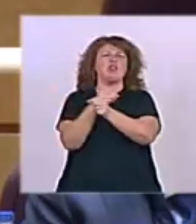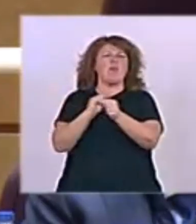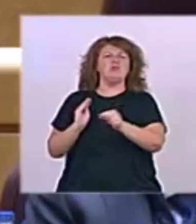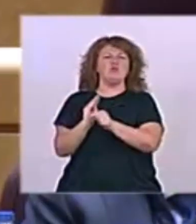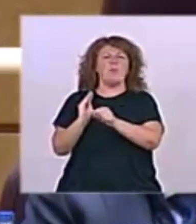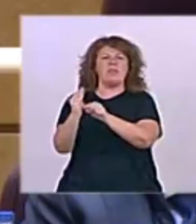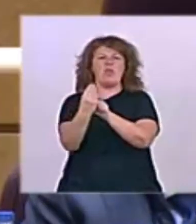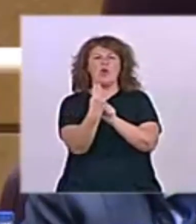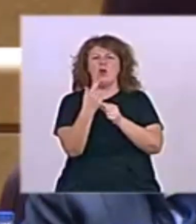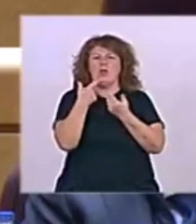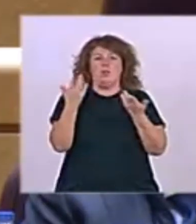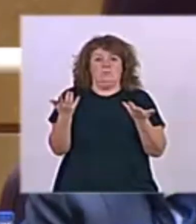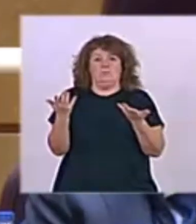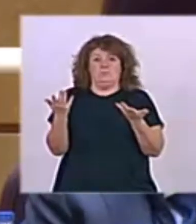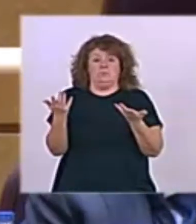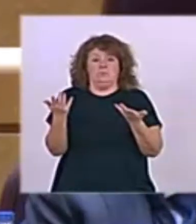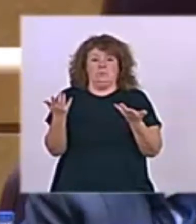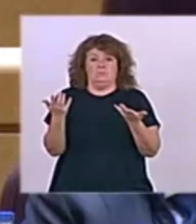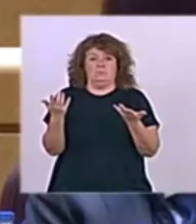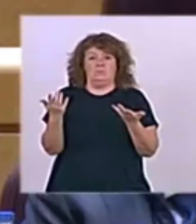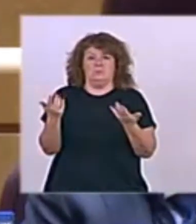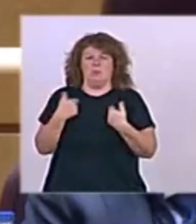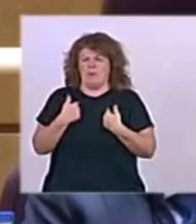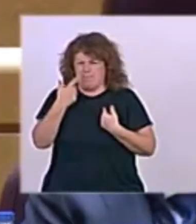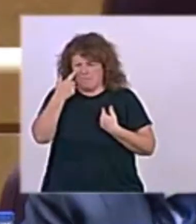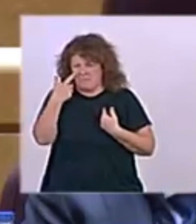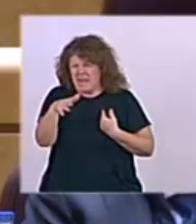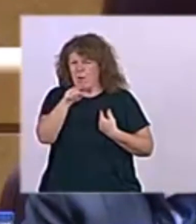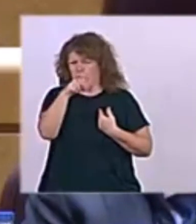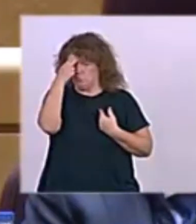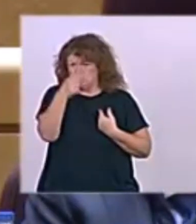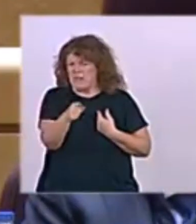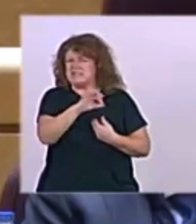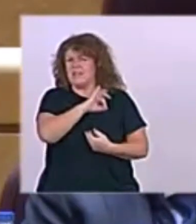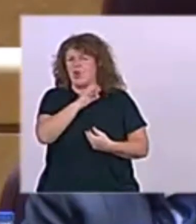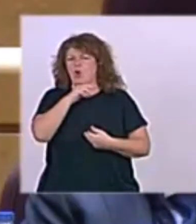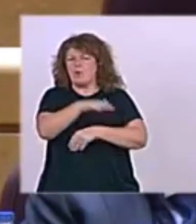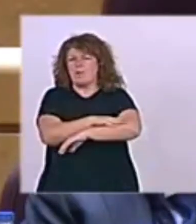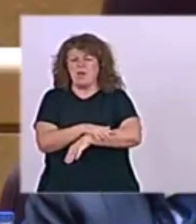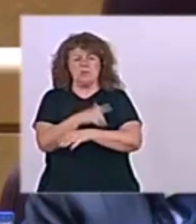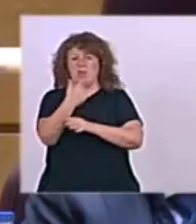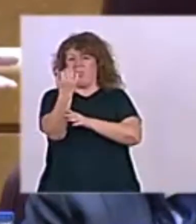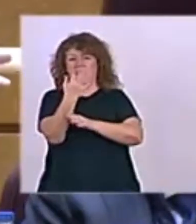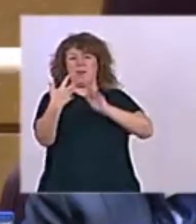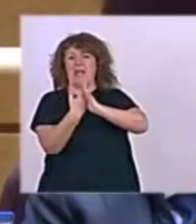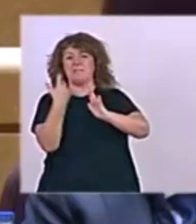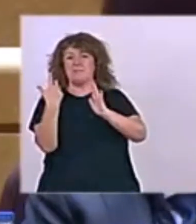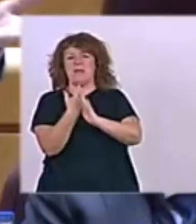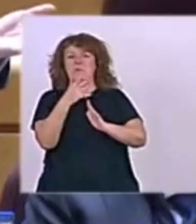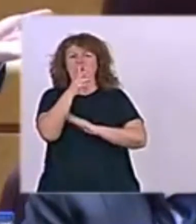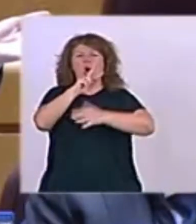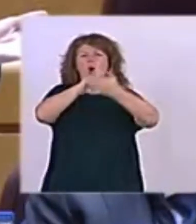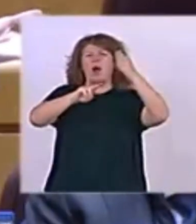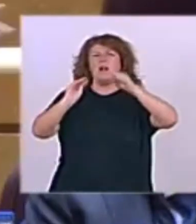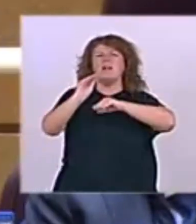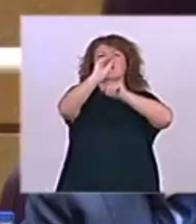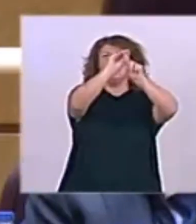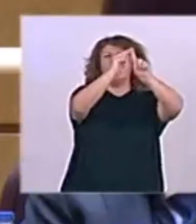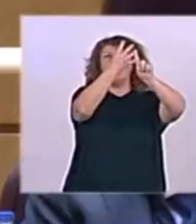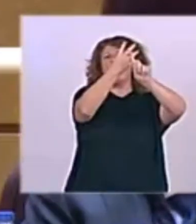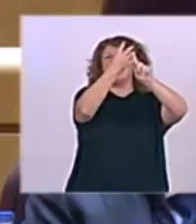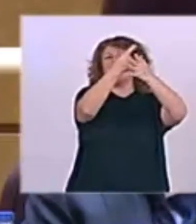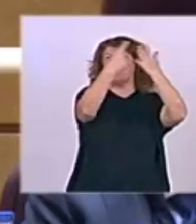señor ministro Tiene que darnos explicaciones ¿Por qué a Galicia 416 De los cuales 350 van a Sanjenjo? ¿Por qué a Castilla y León